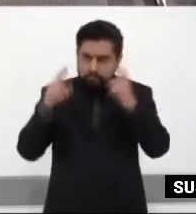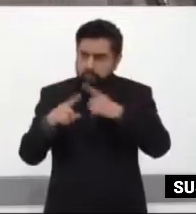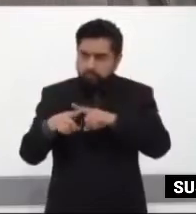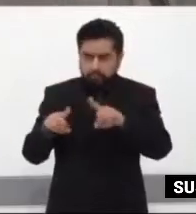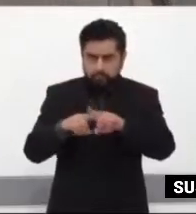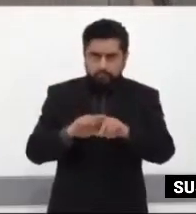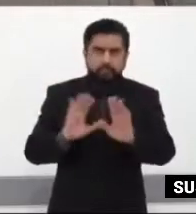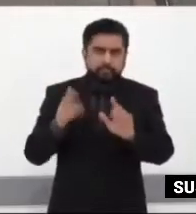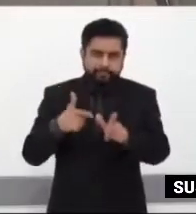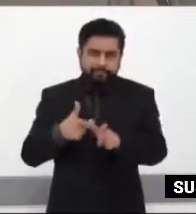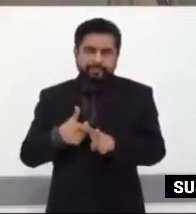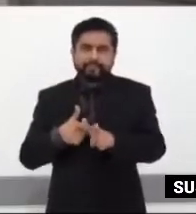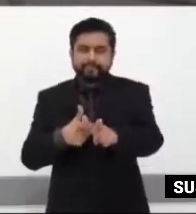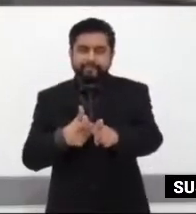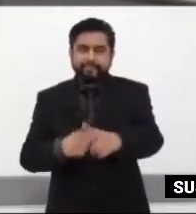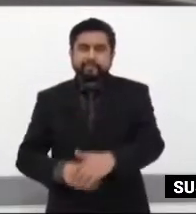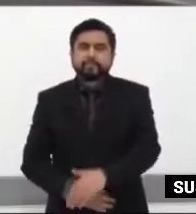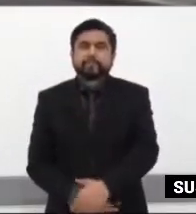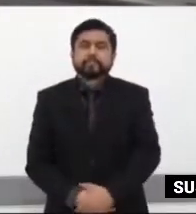Seguimos.